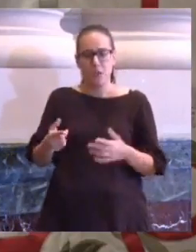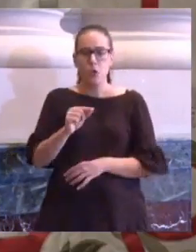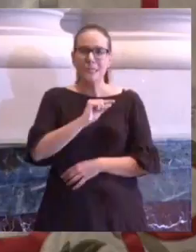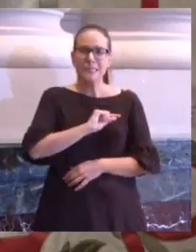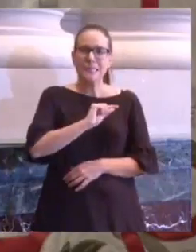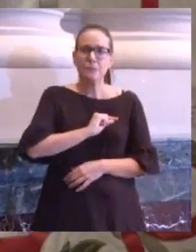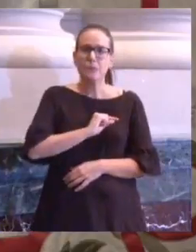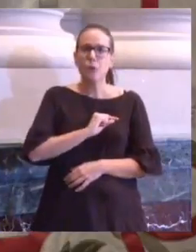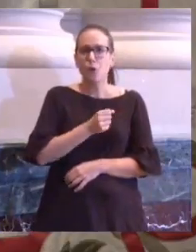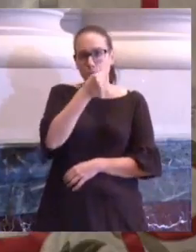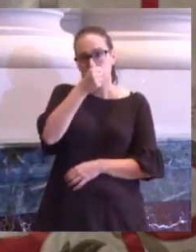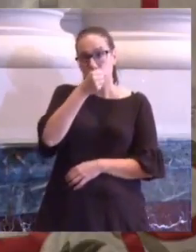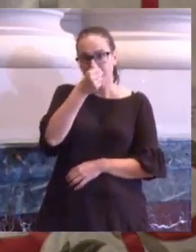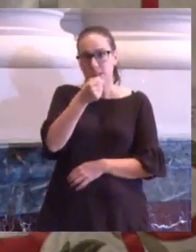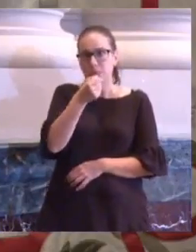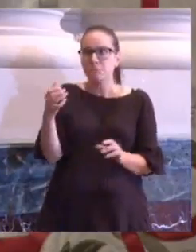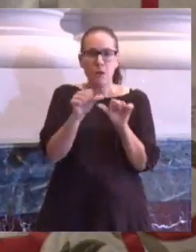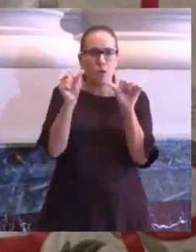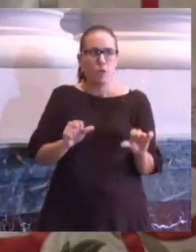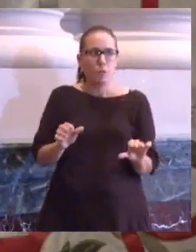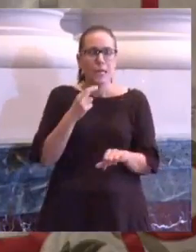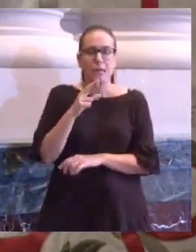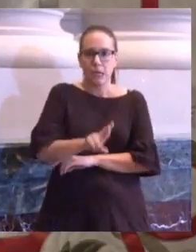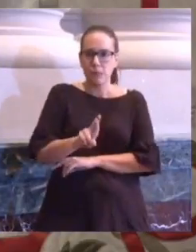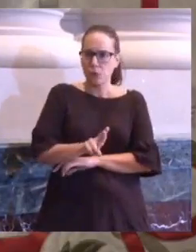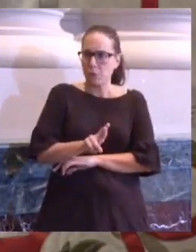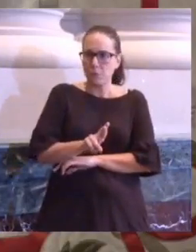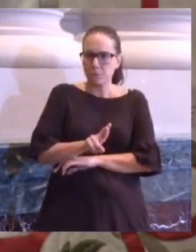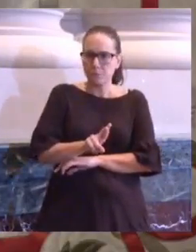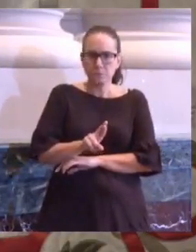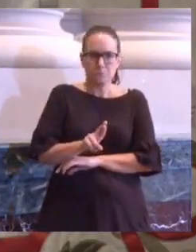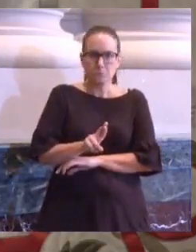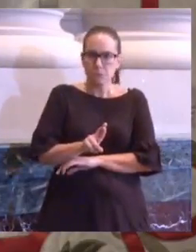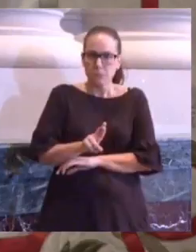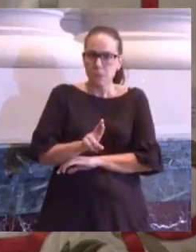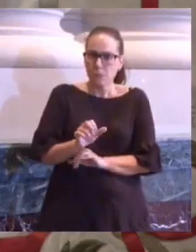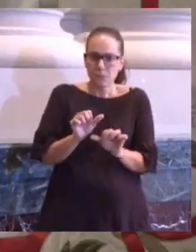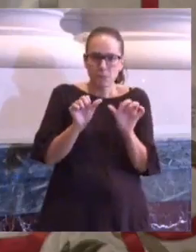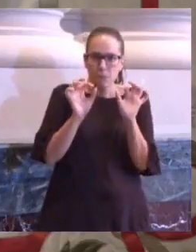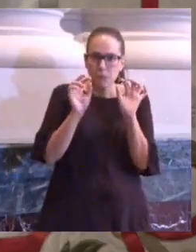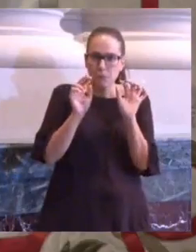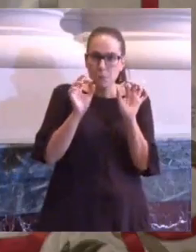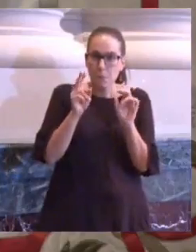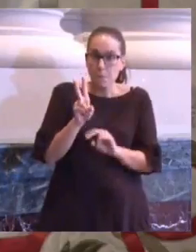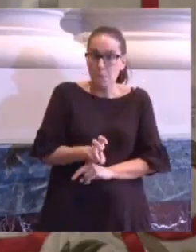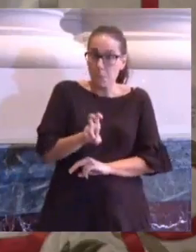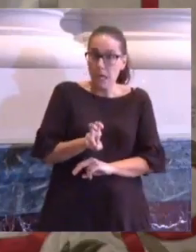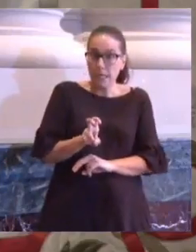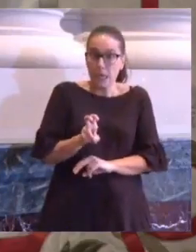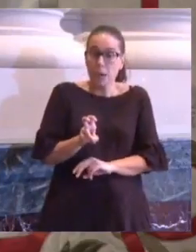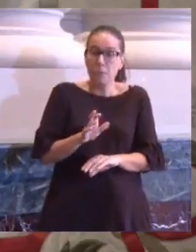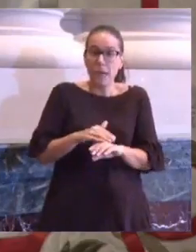sentimiento socialista, que es una manera, insisto, perfectamente válida como otra cualquiera de hacer